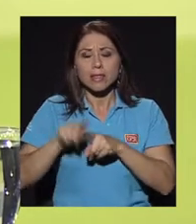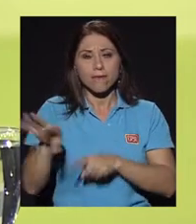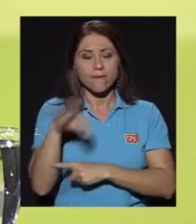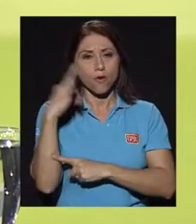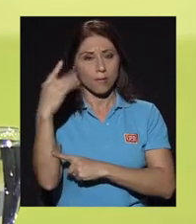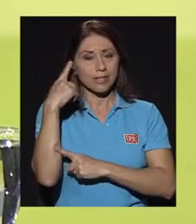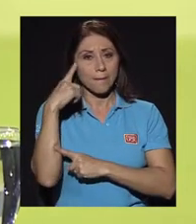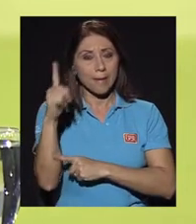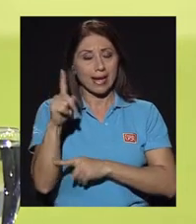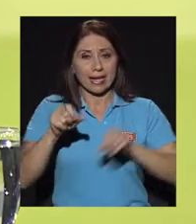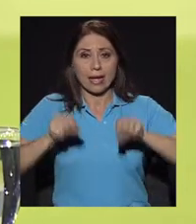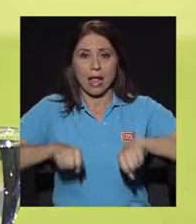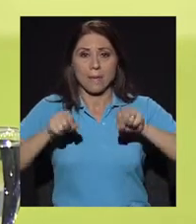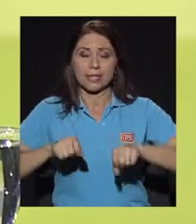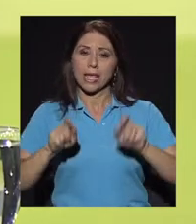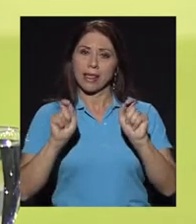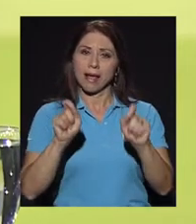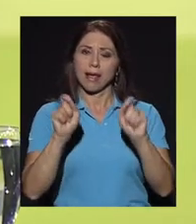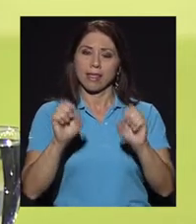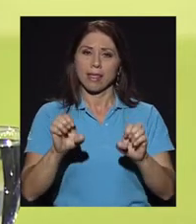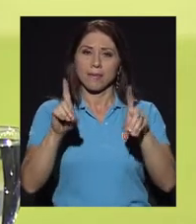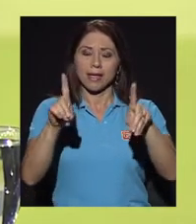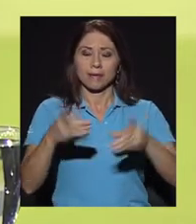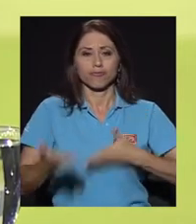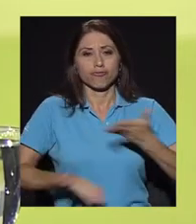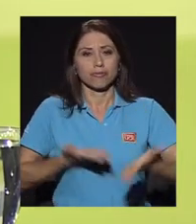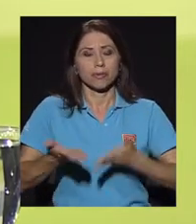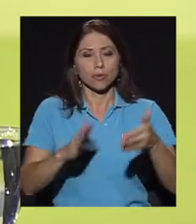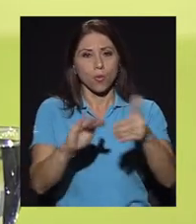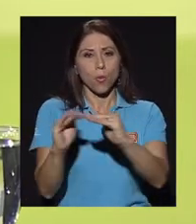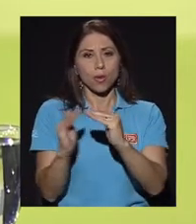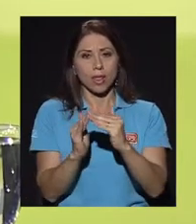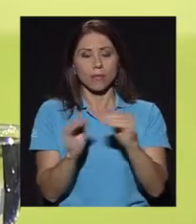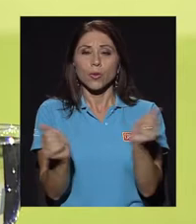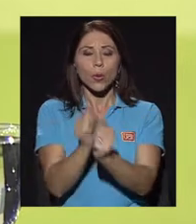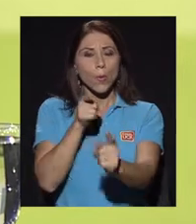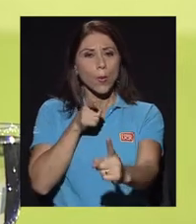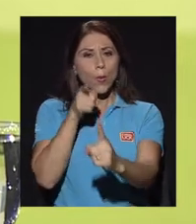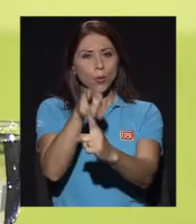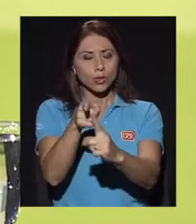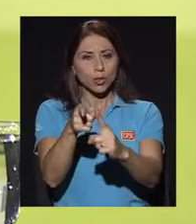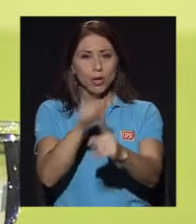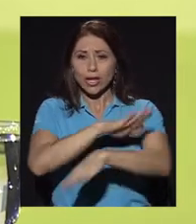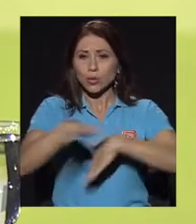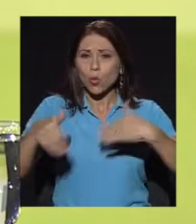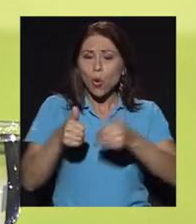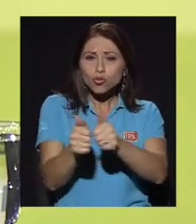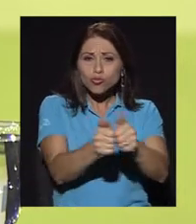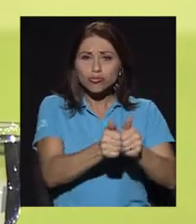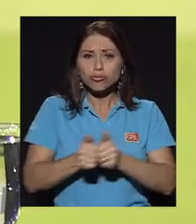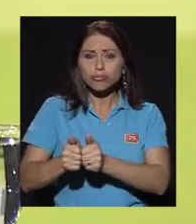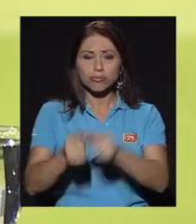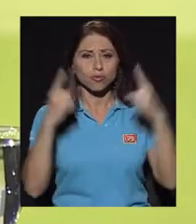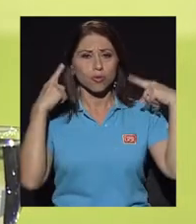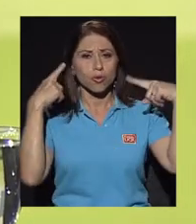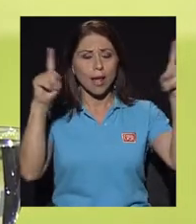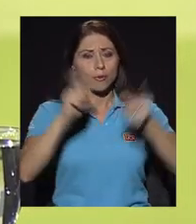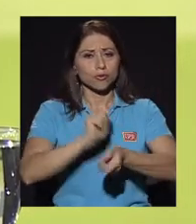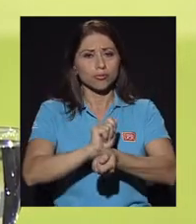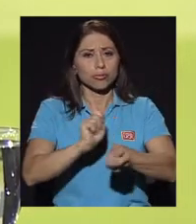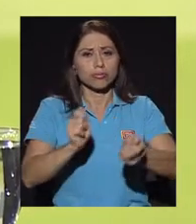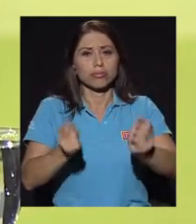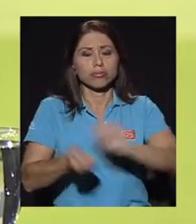necesarios para que la capacidad académica esté al servicio de la comunidad, con el propósito de lograr en conjunto las